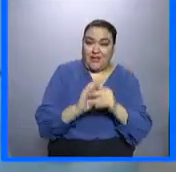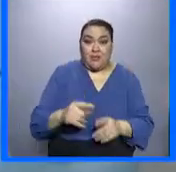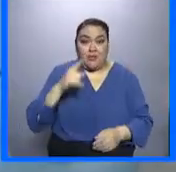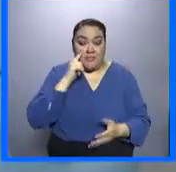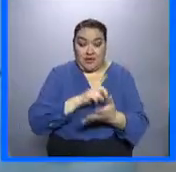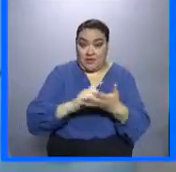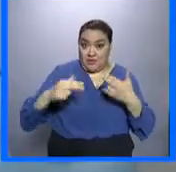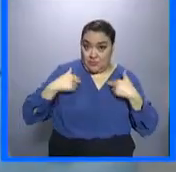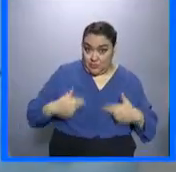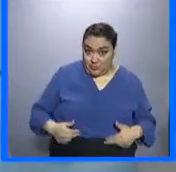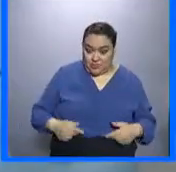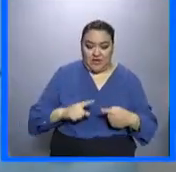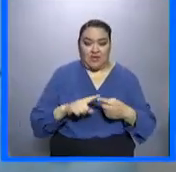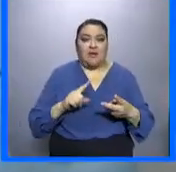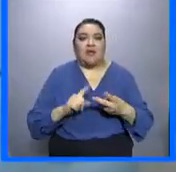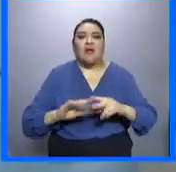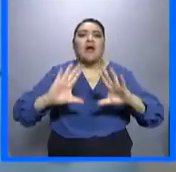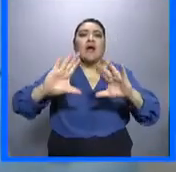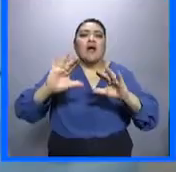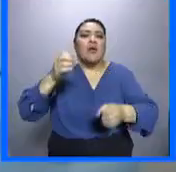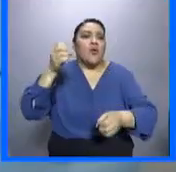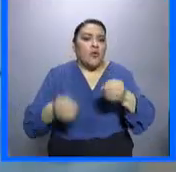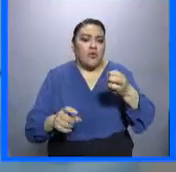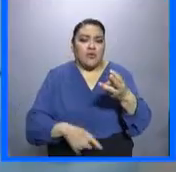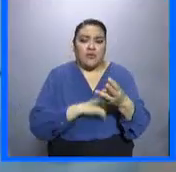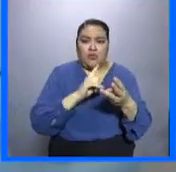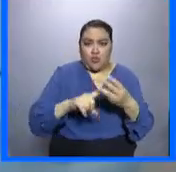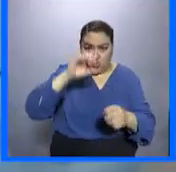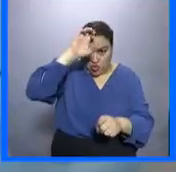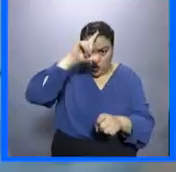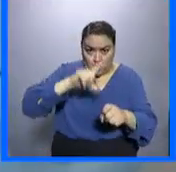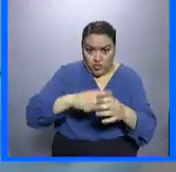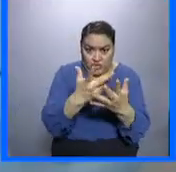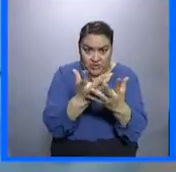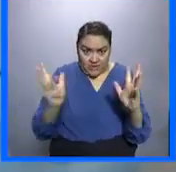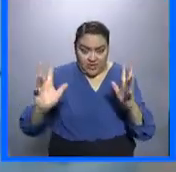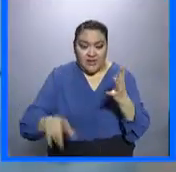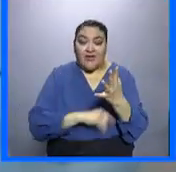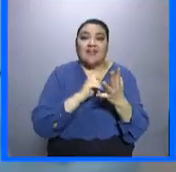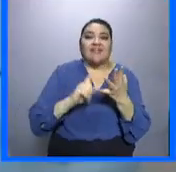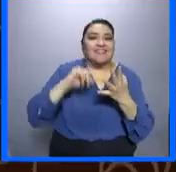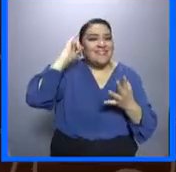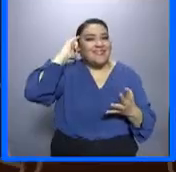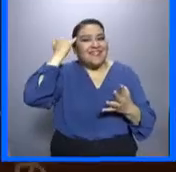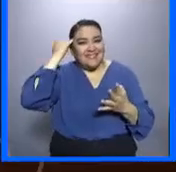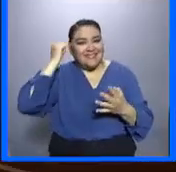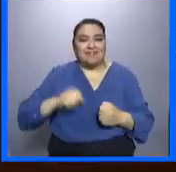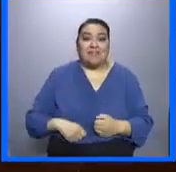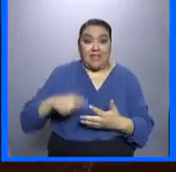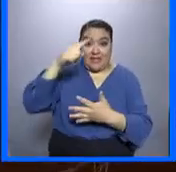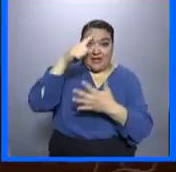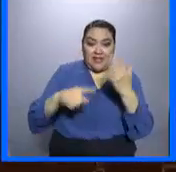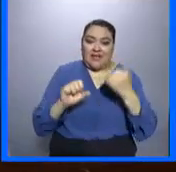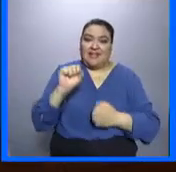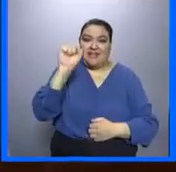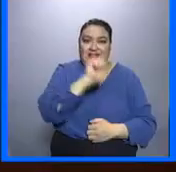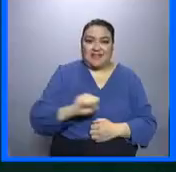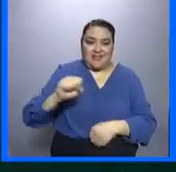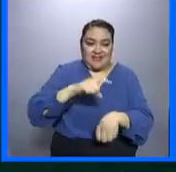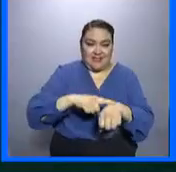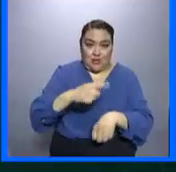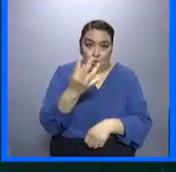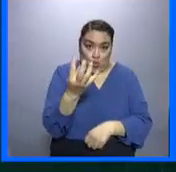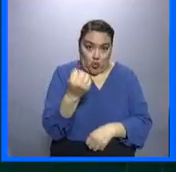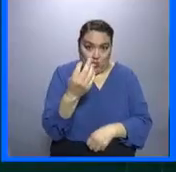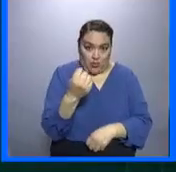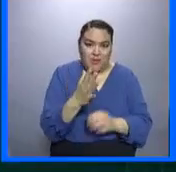derechos humanos, pedagogía jurídica, pluralismo jurídico y pueblos indígenas. Este sábado, a las 9